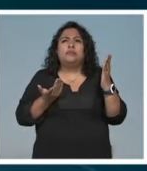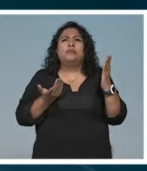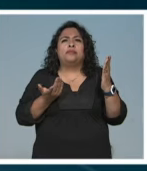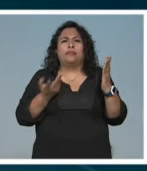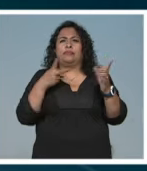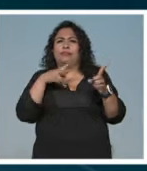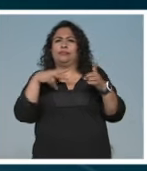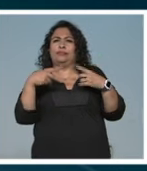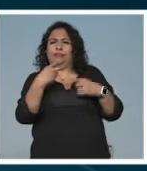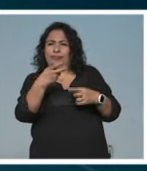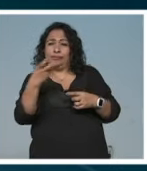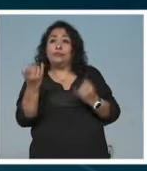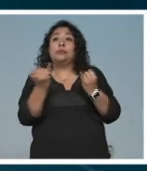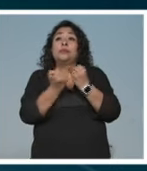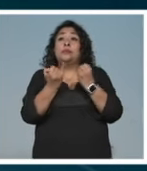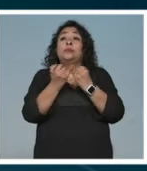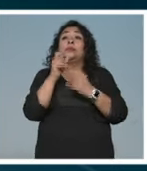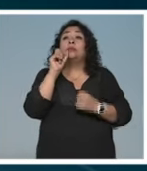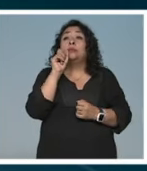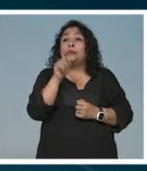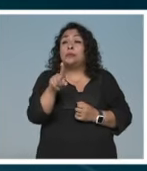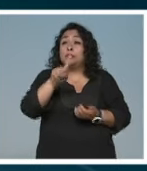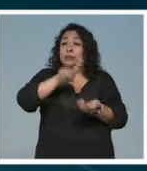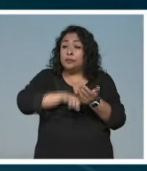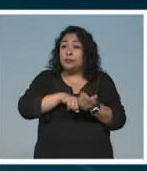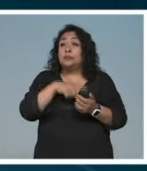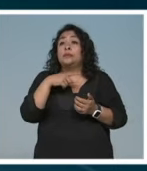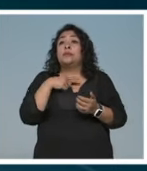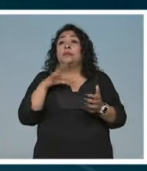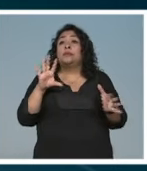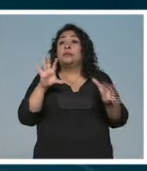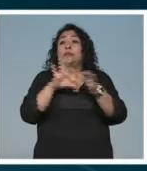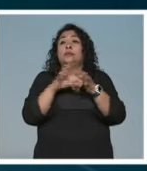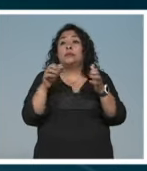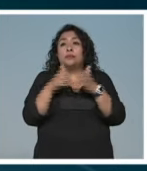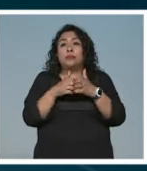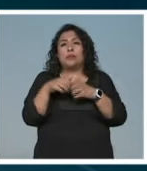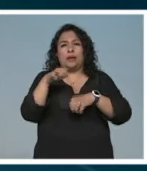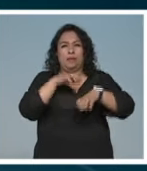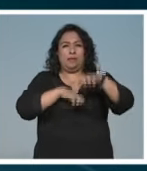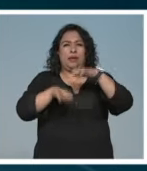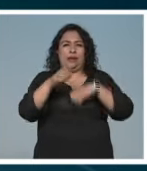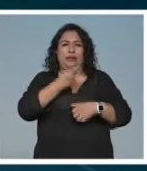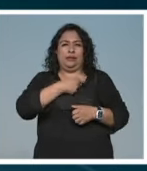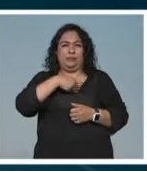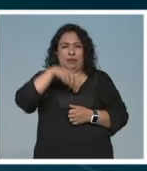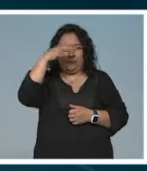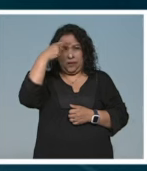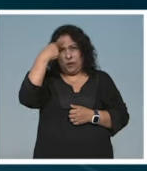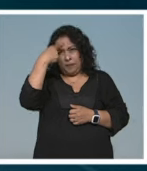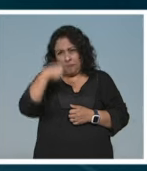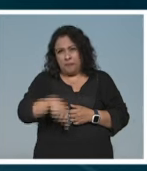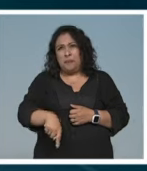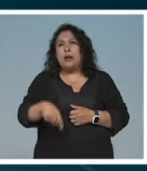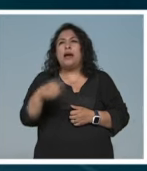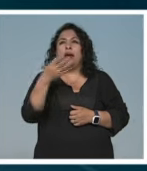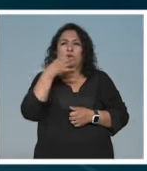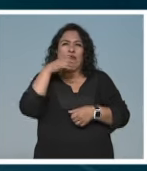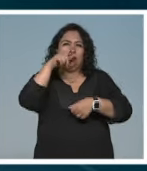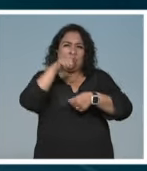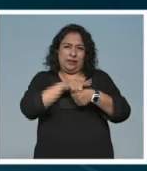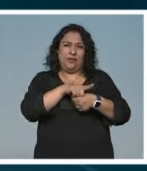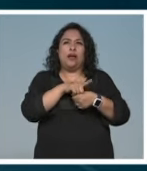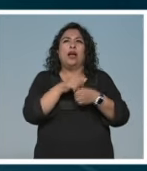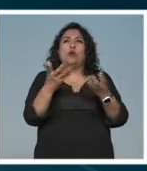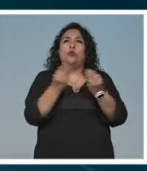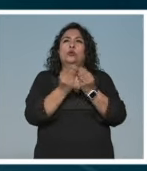esas aristas. Y también como parte de la alianza con la Embajada de España en México para la producción del festival y